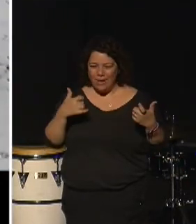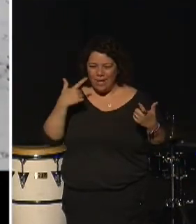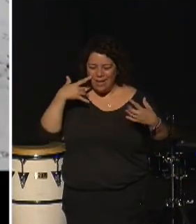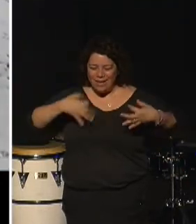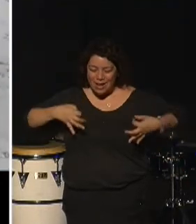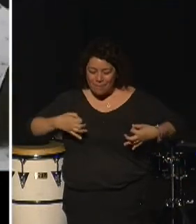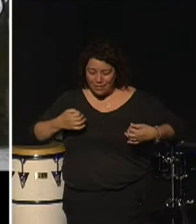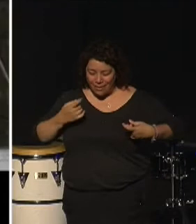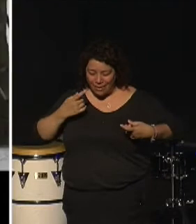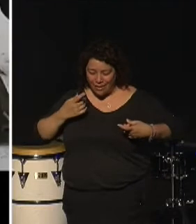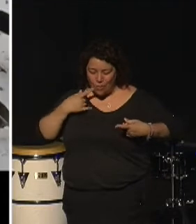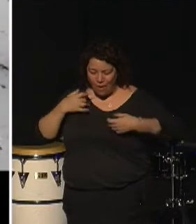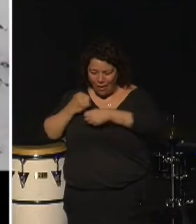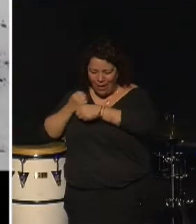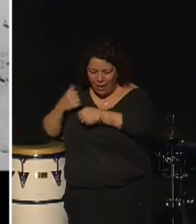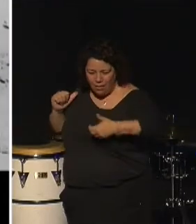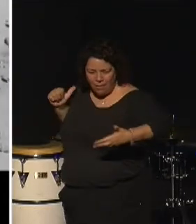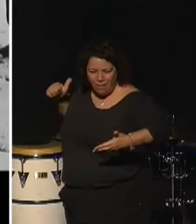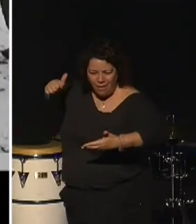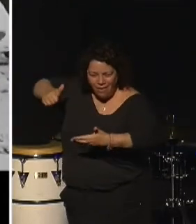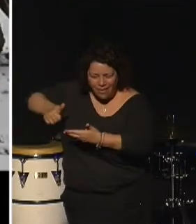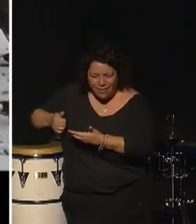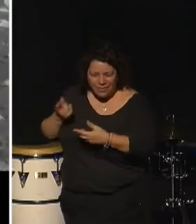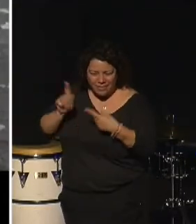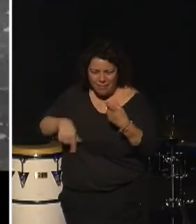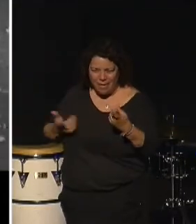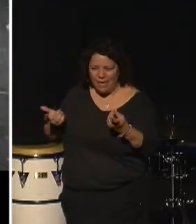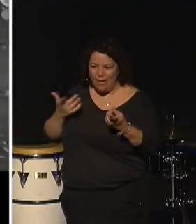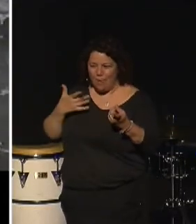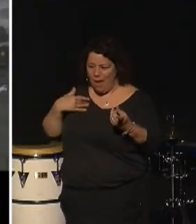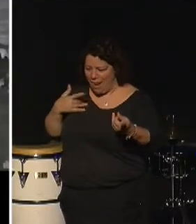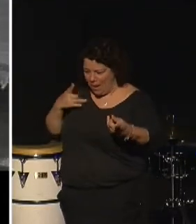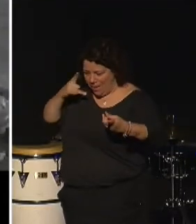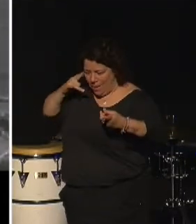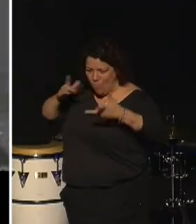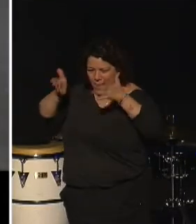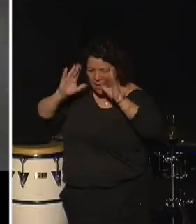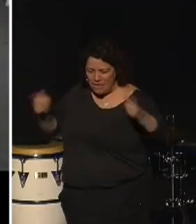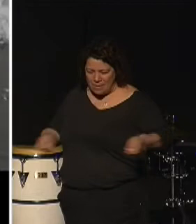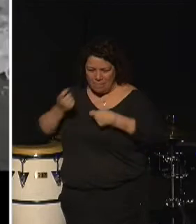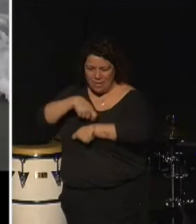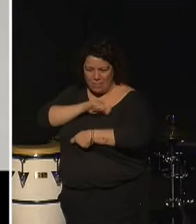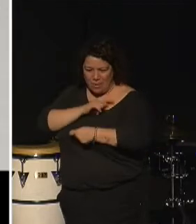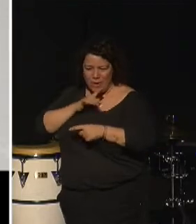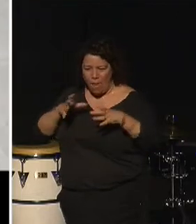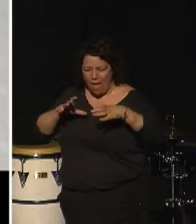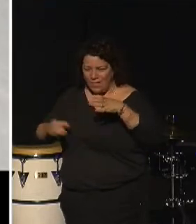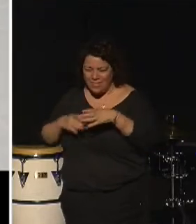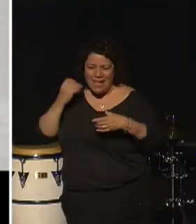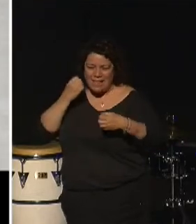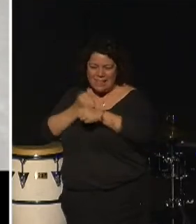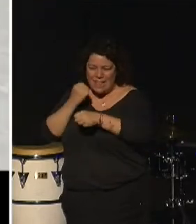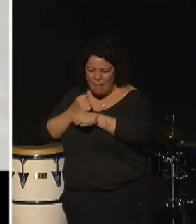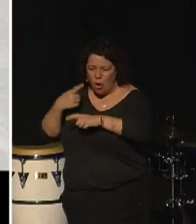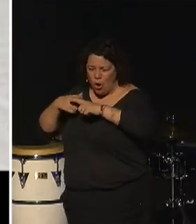la tremenda labor, la pedazo de locura que es la campaña antártica española, todo el trabajazo que tiene, porque no